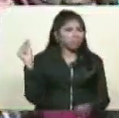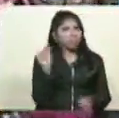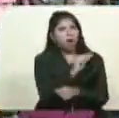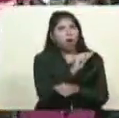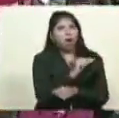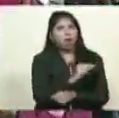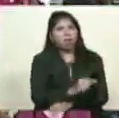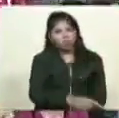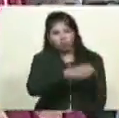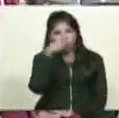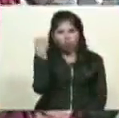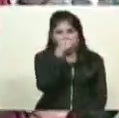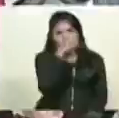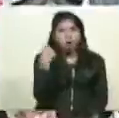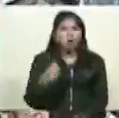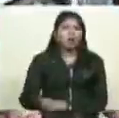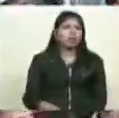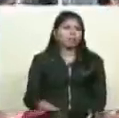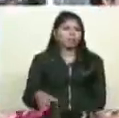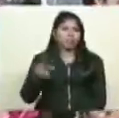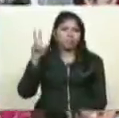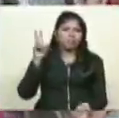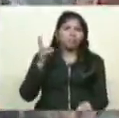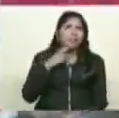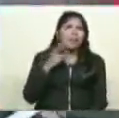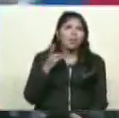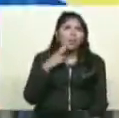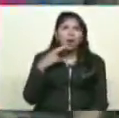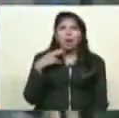droga y tu cocaína.